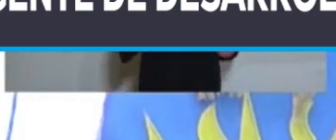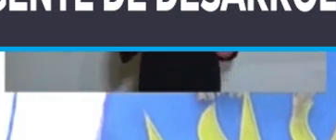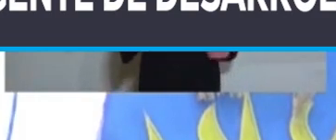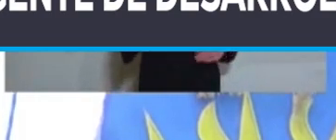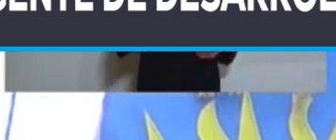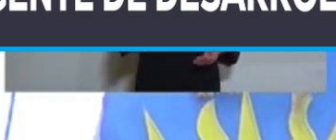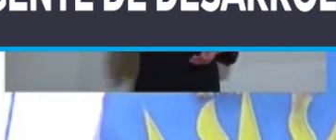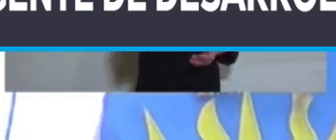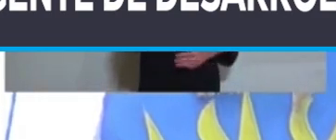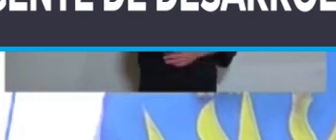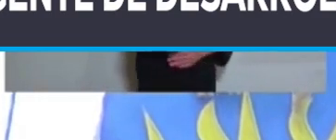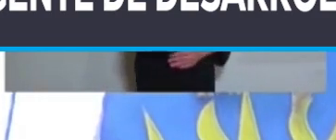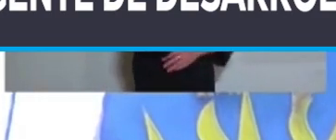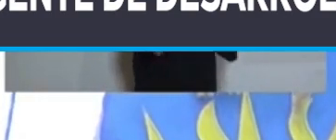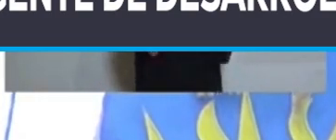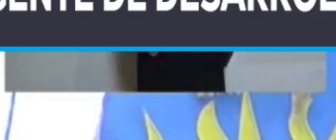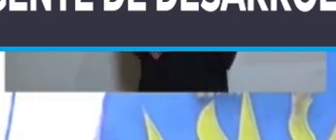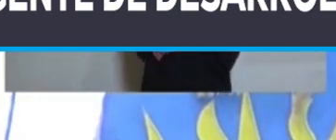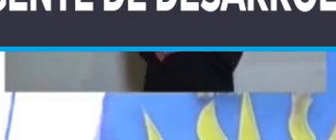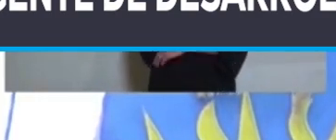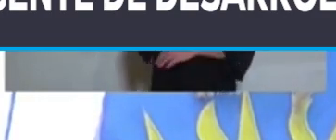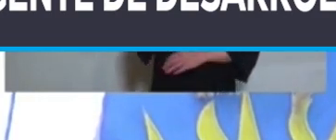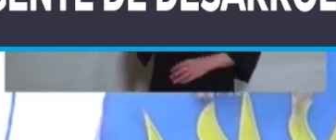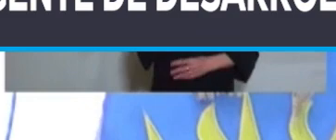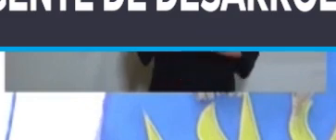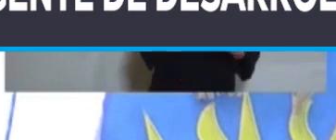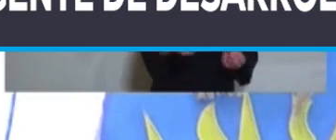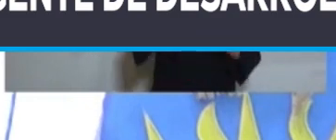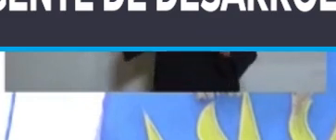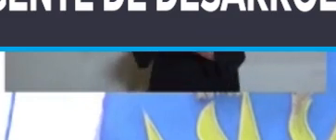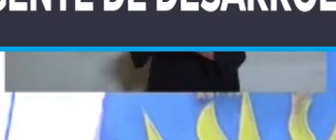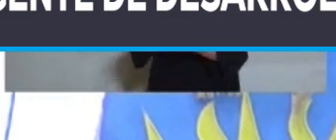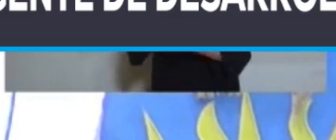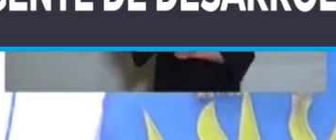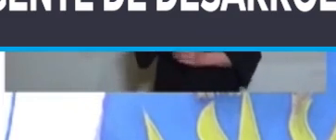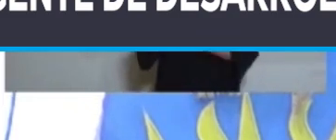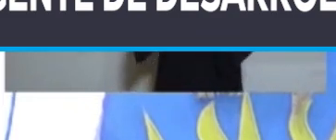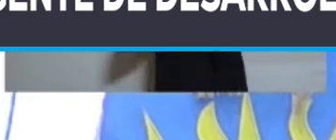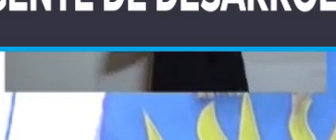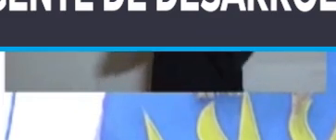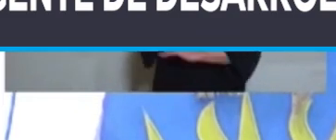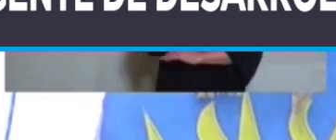deberá ser un verdadero agente de desarrollo y